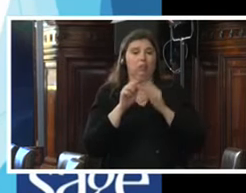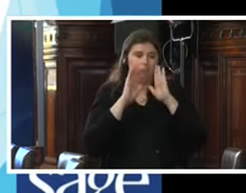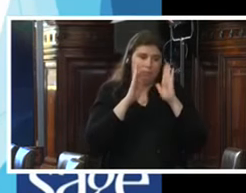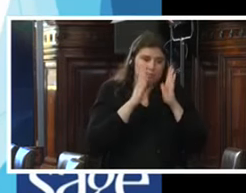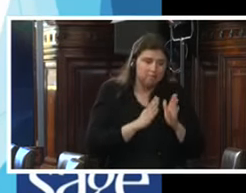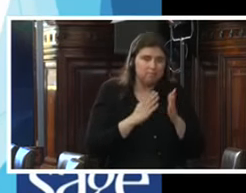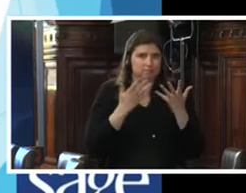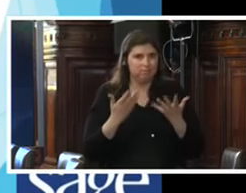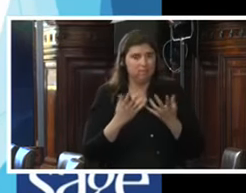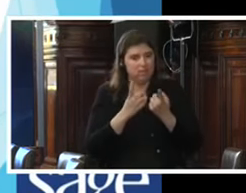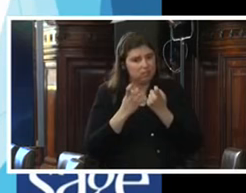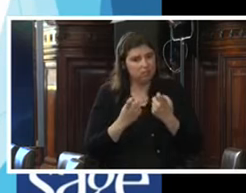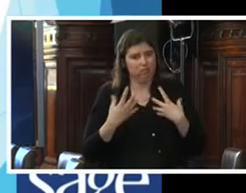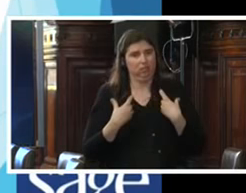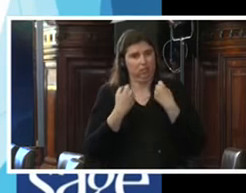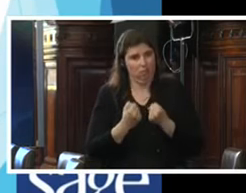state